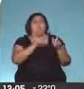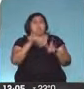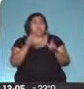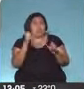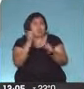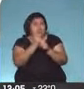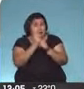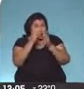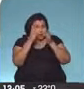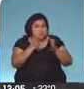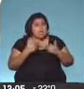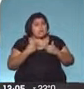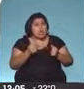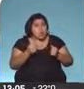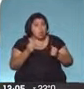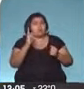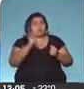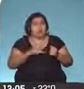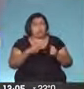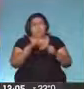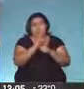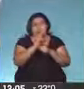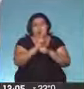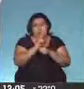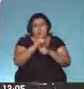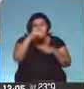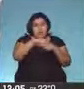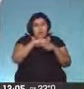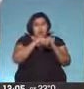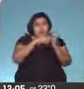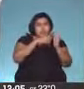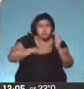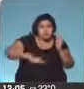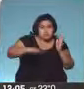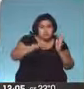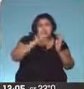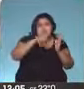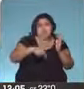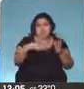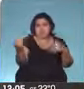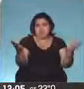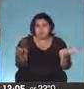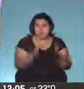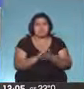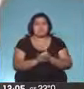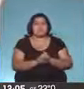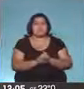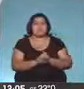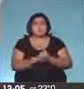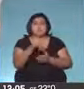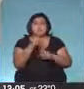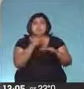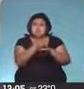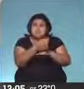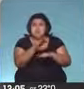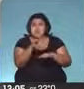salud y en seguridad en la Ciudad de Buenos Aires y alrededores. Y que van a entrar alrededor